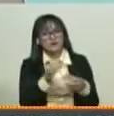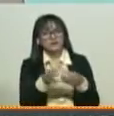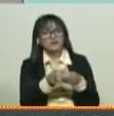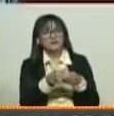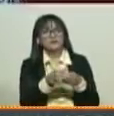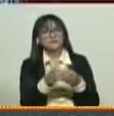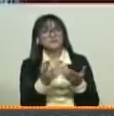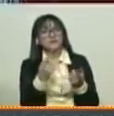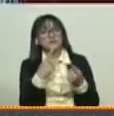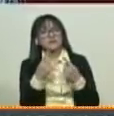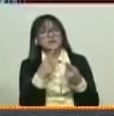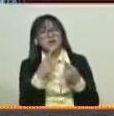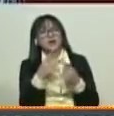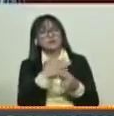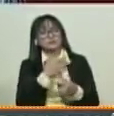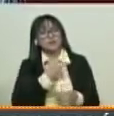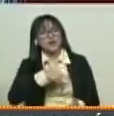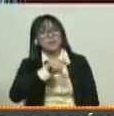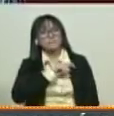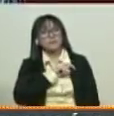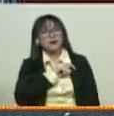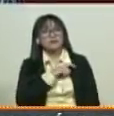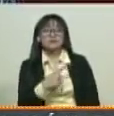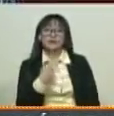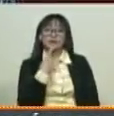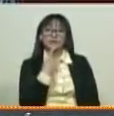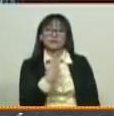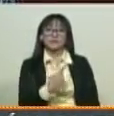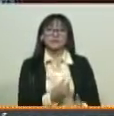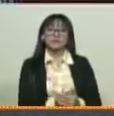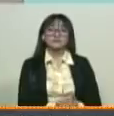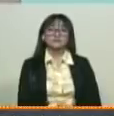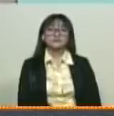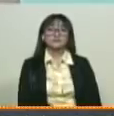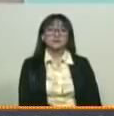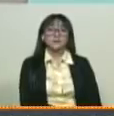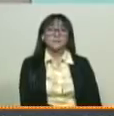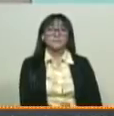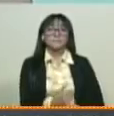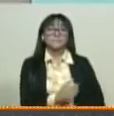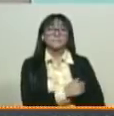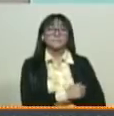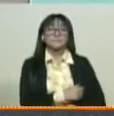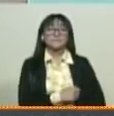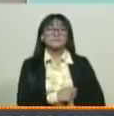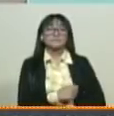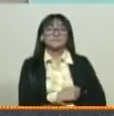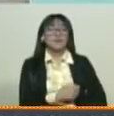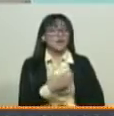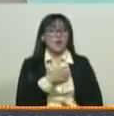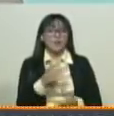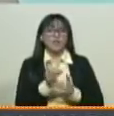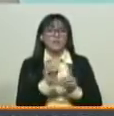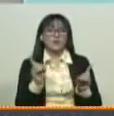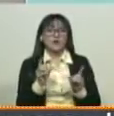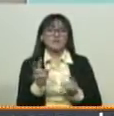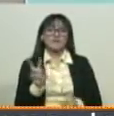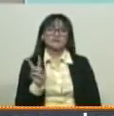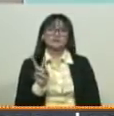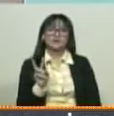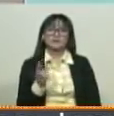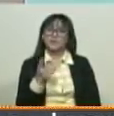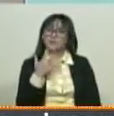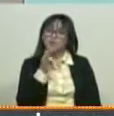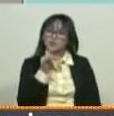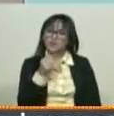hoy en el diario El País de España, dice que no, que ellos ya no pueden tener una salida democrática para Venezuela. Y si no es una salida